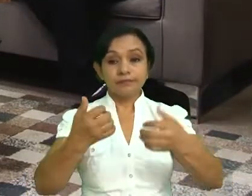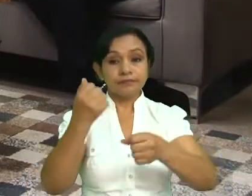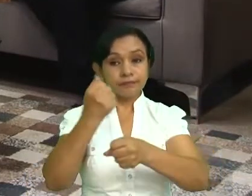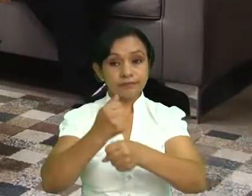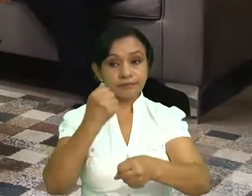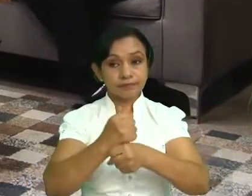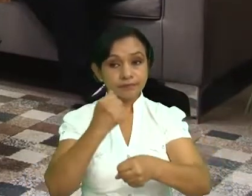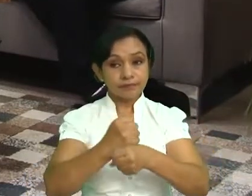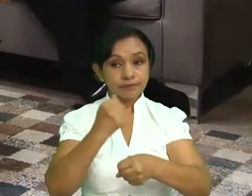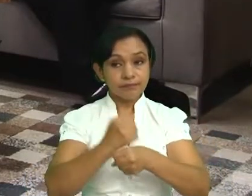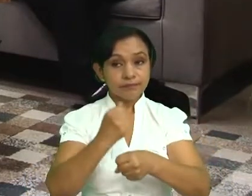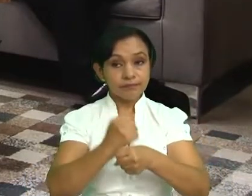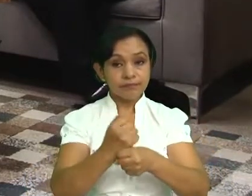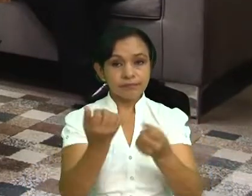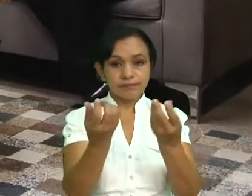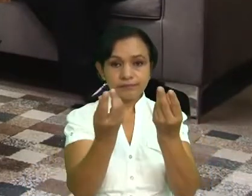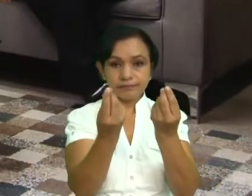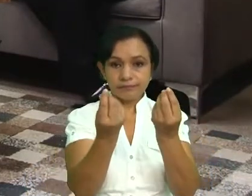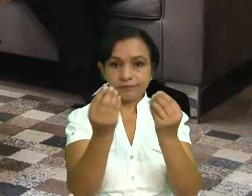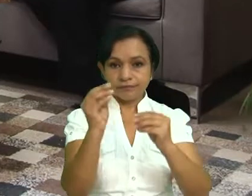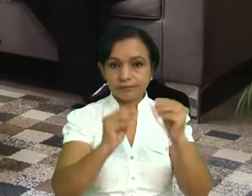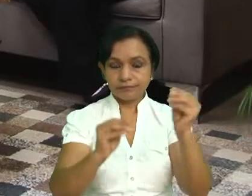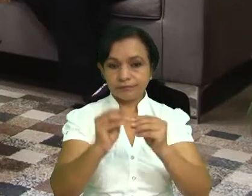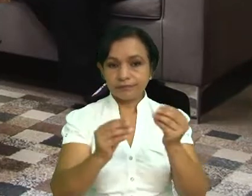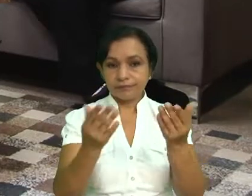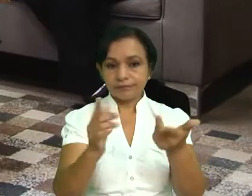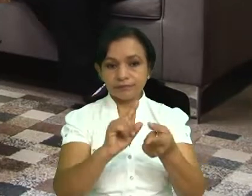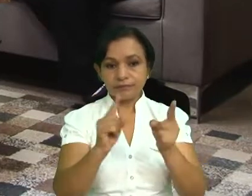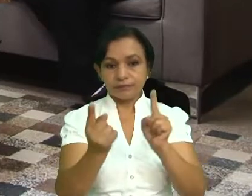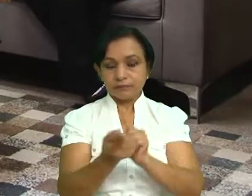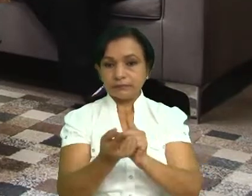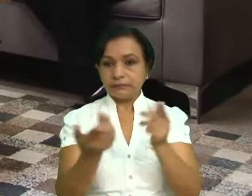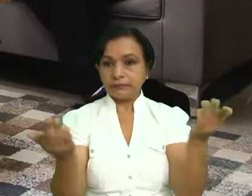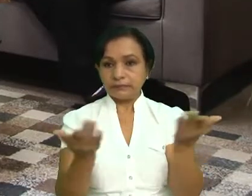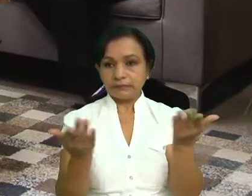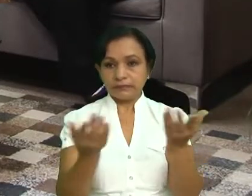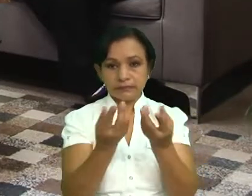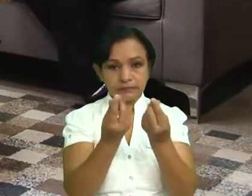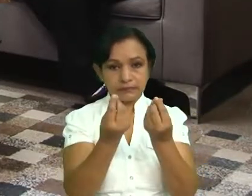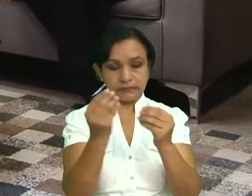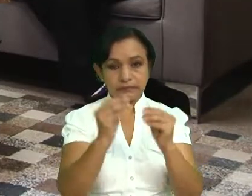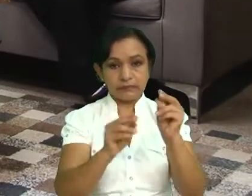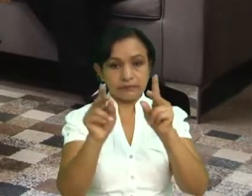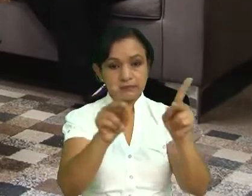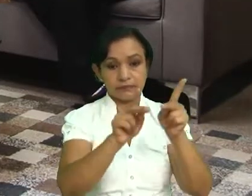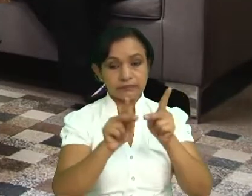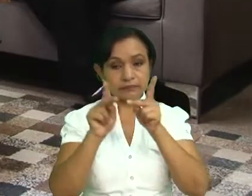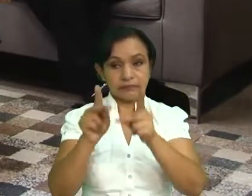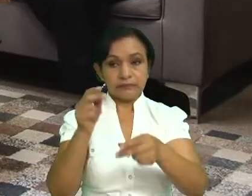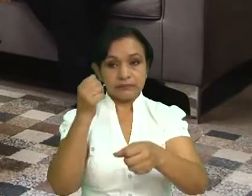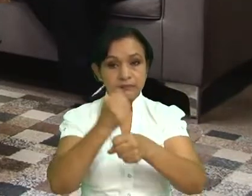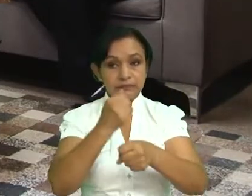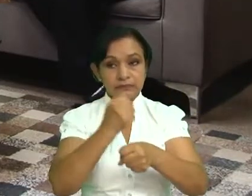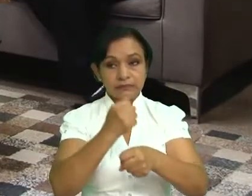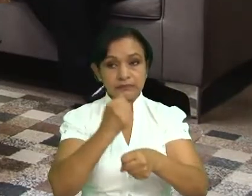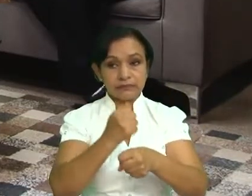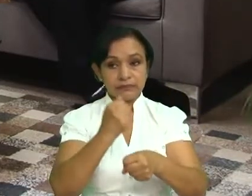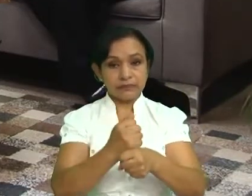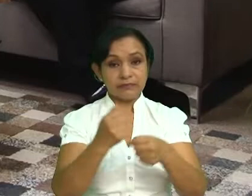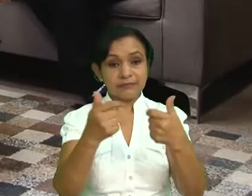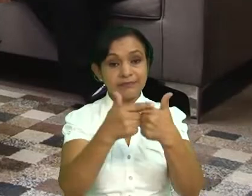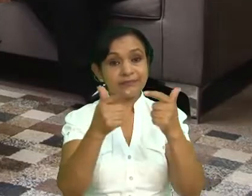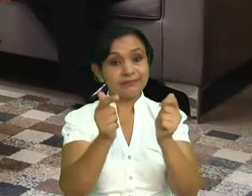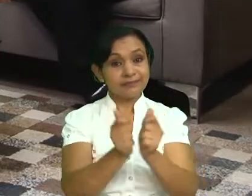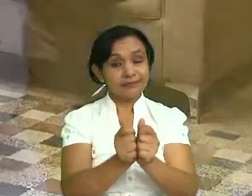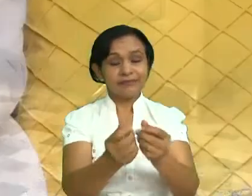trabajando en la parte económica para no desvirtuar, ¿verdad? Las personas que trabajan aquí, hay un grupo